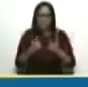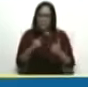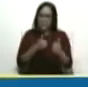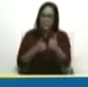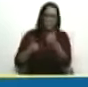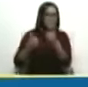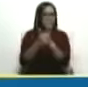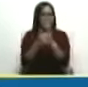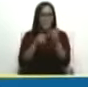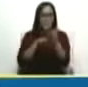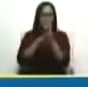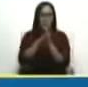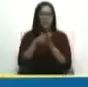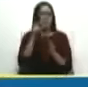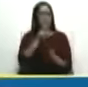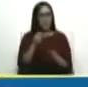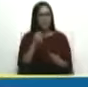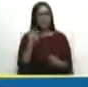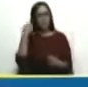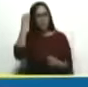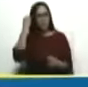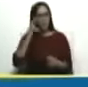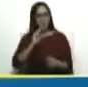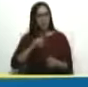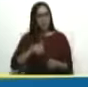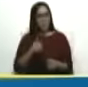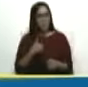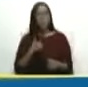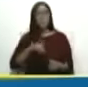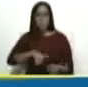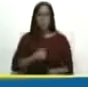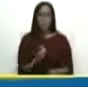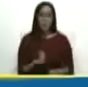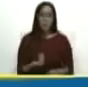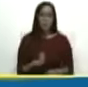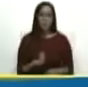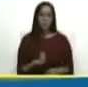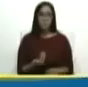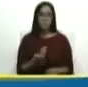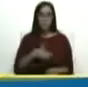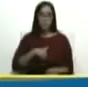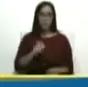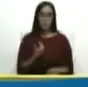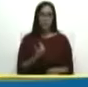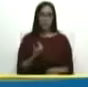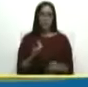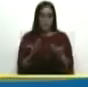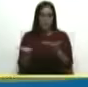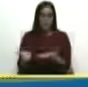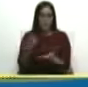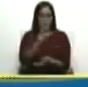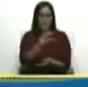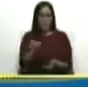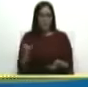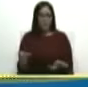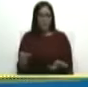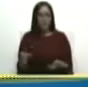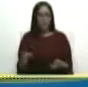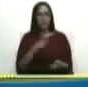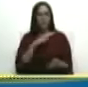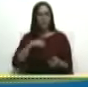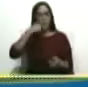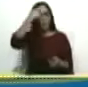después cuando echa para adelante la gente dice, yo creí que no iba a poder. Y pudo. Así es la gente. Y